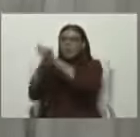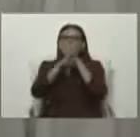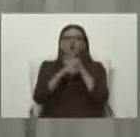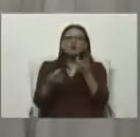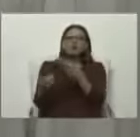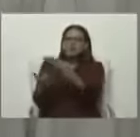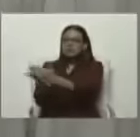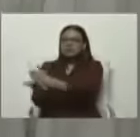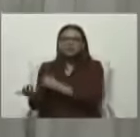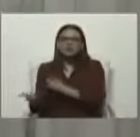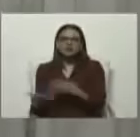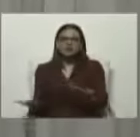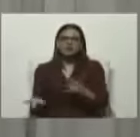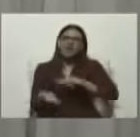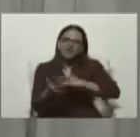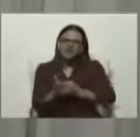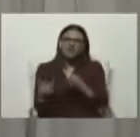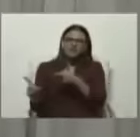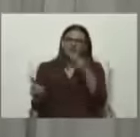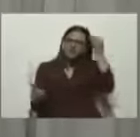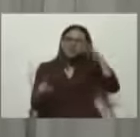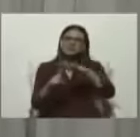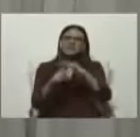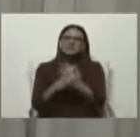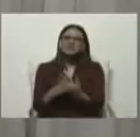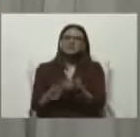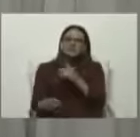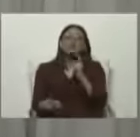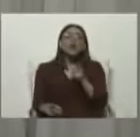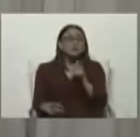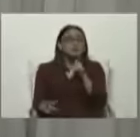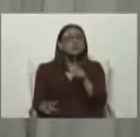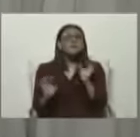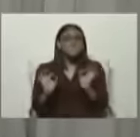Ahora, qué cosa tan terrible, qué cosa tan